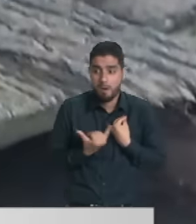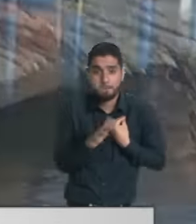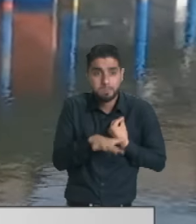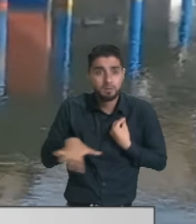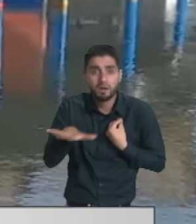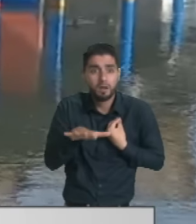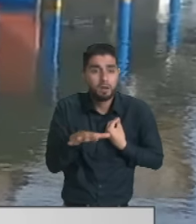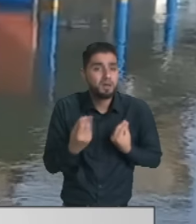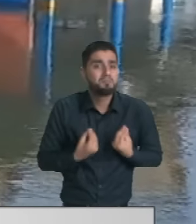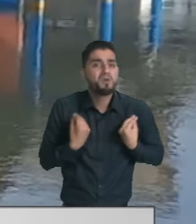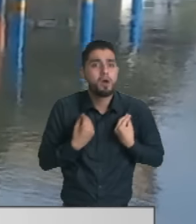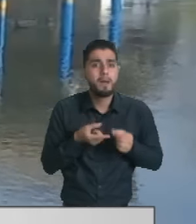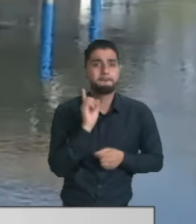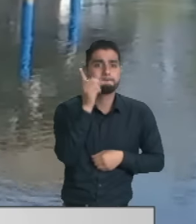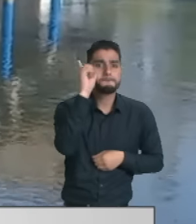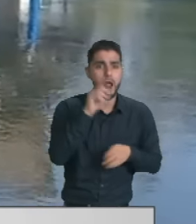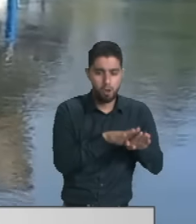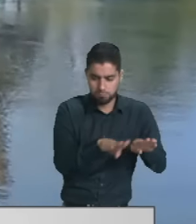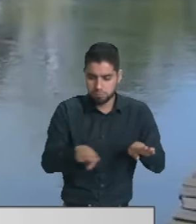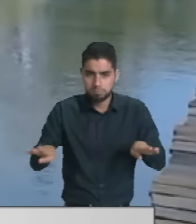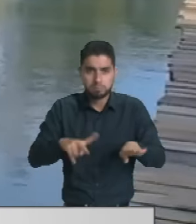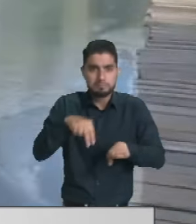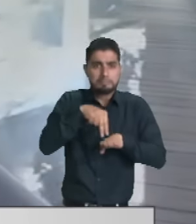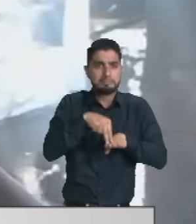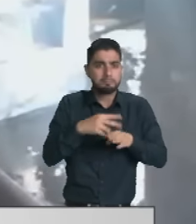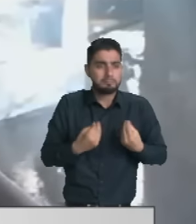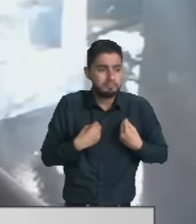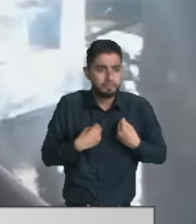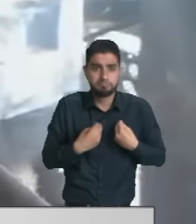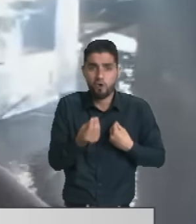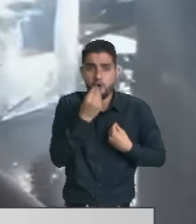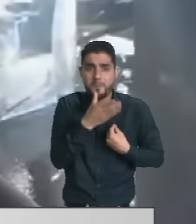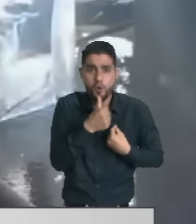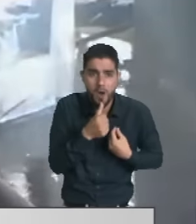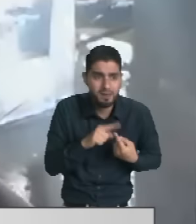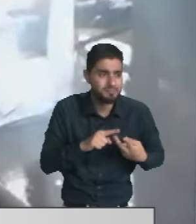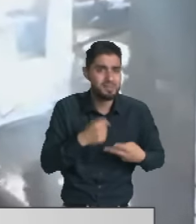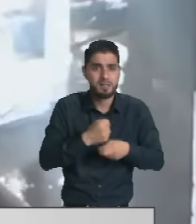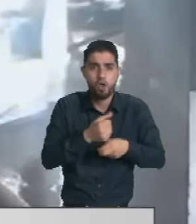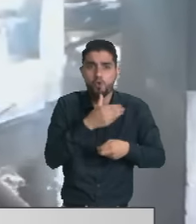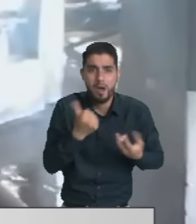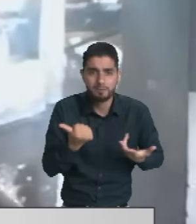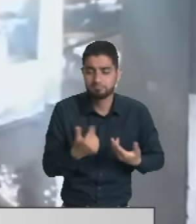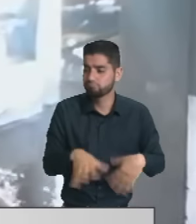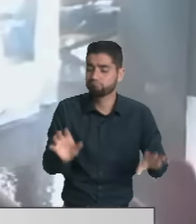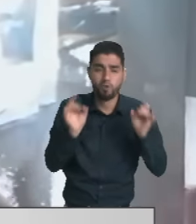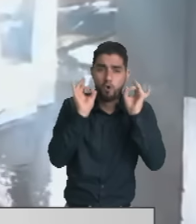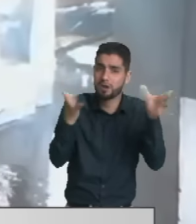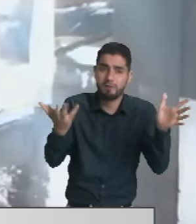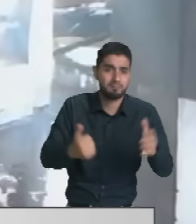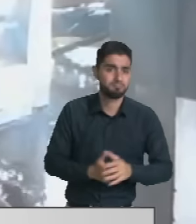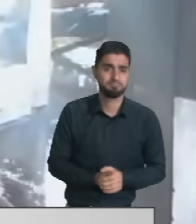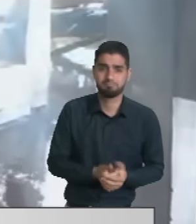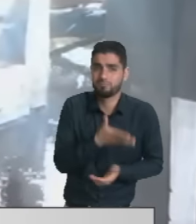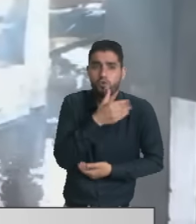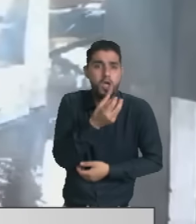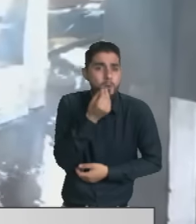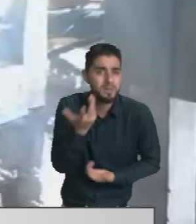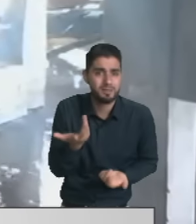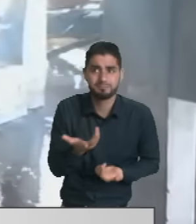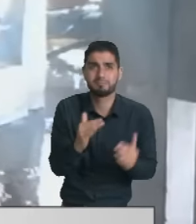comer. Oh, mire, horrible, sin comida, ya no tenemos